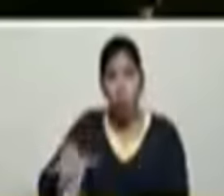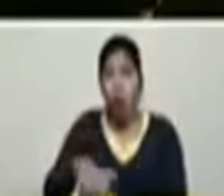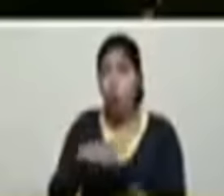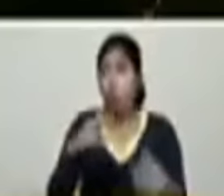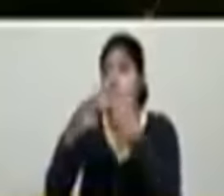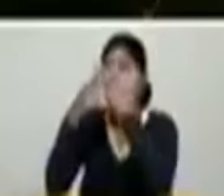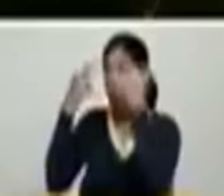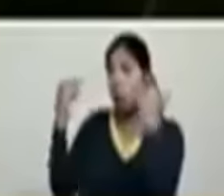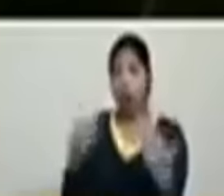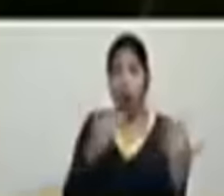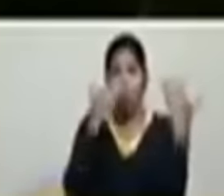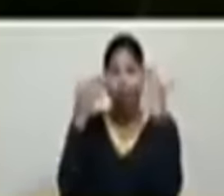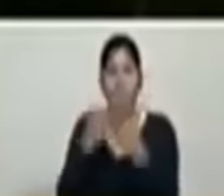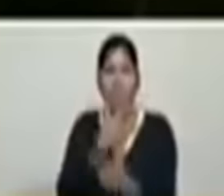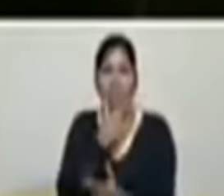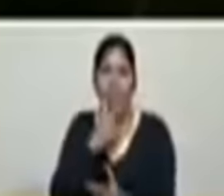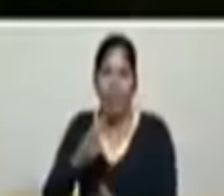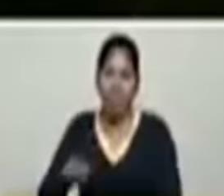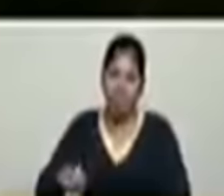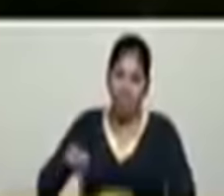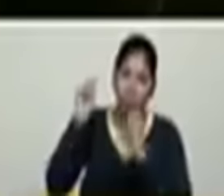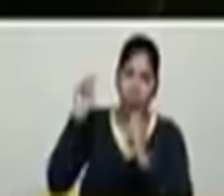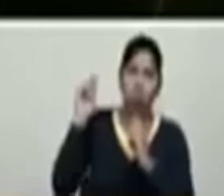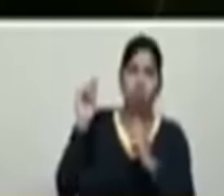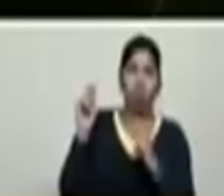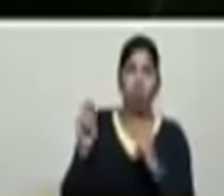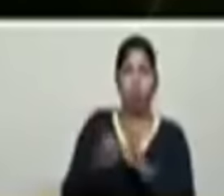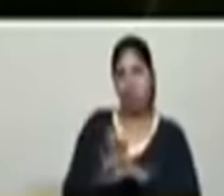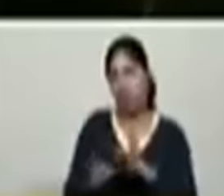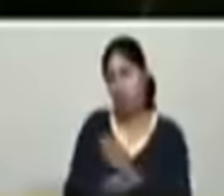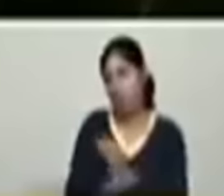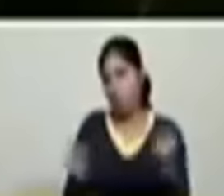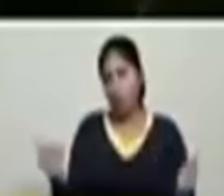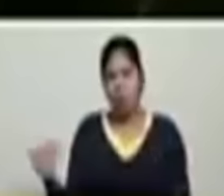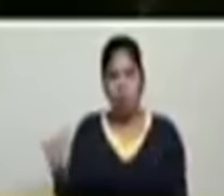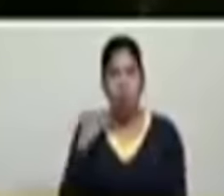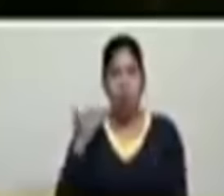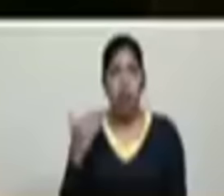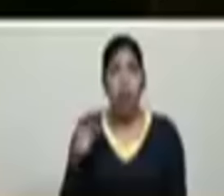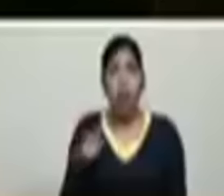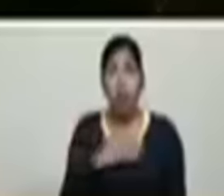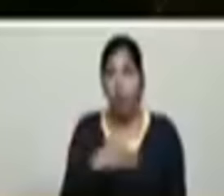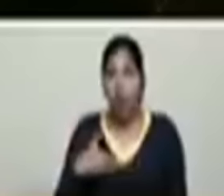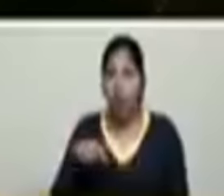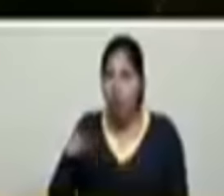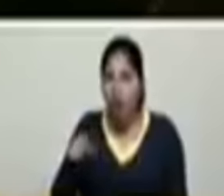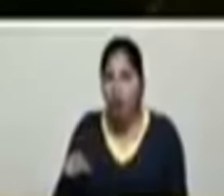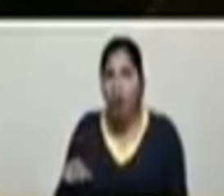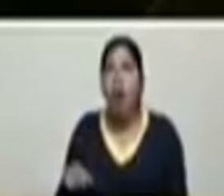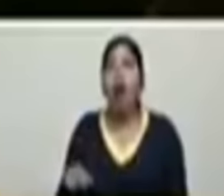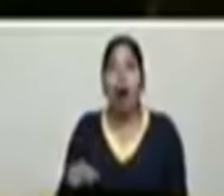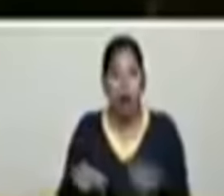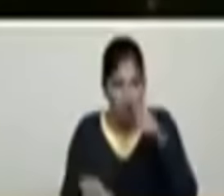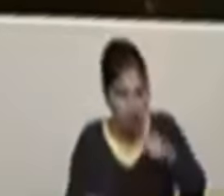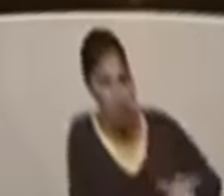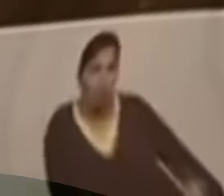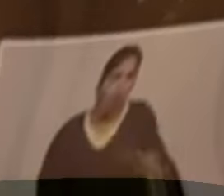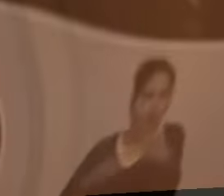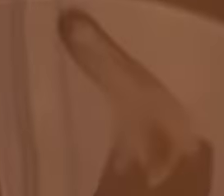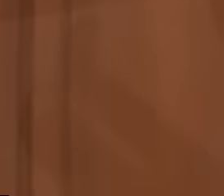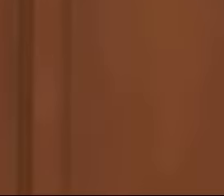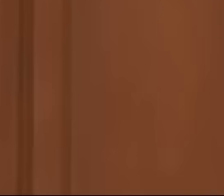dejado con poco optimismo sobre la posibilidad de un proceso y un resultado creíble. De hecho, entonces, lo que se le estaría exigiendo al secretario norteamericano